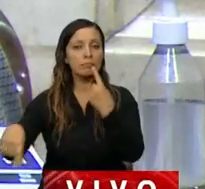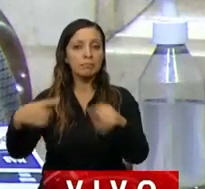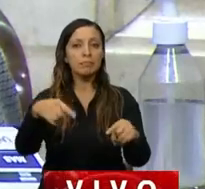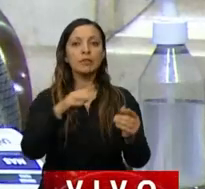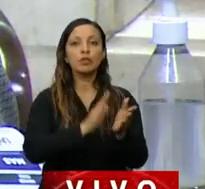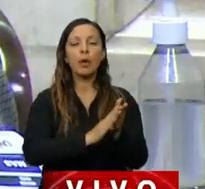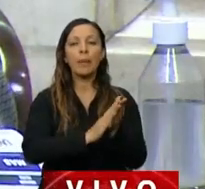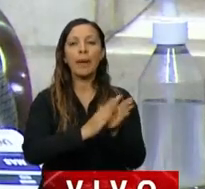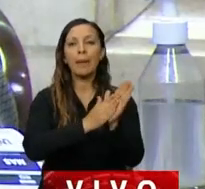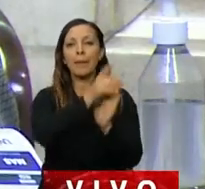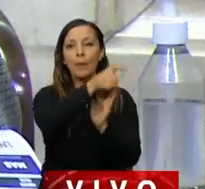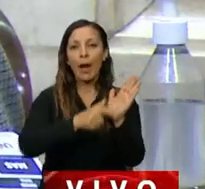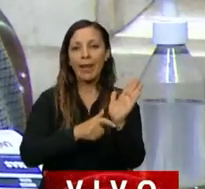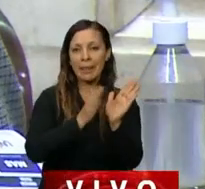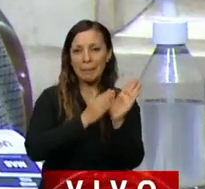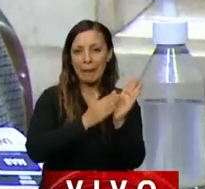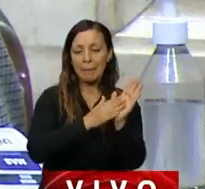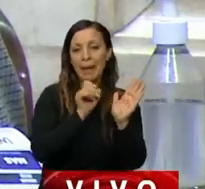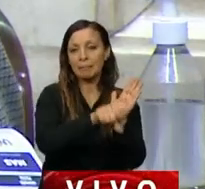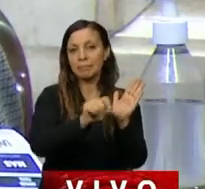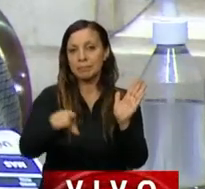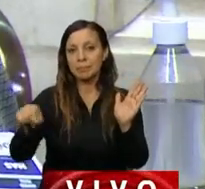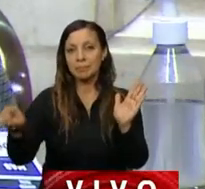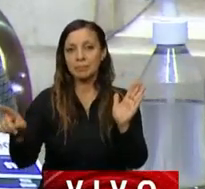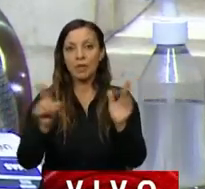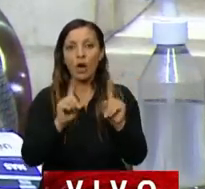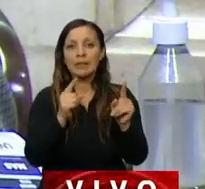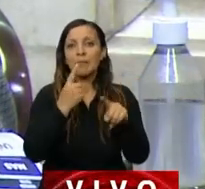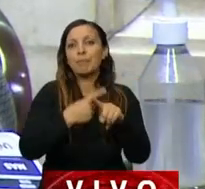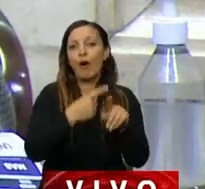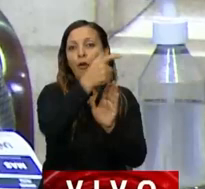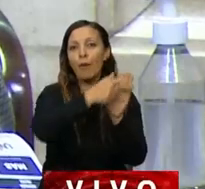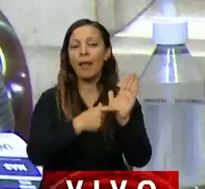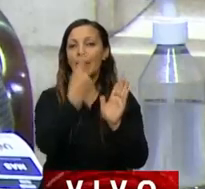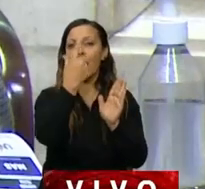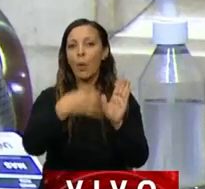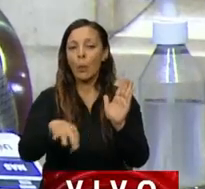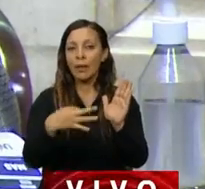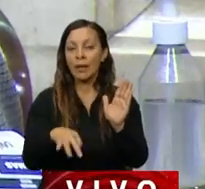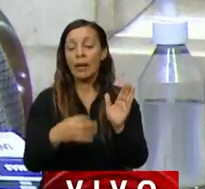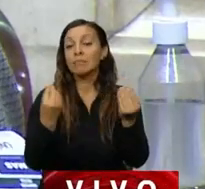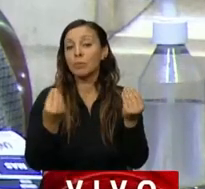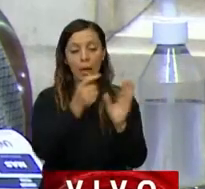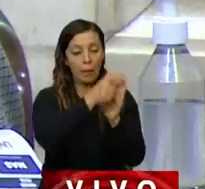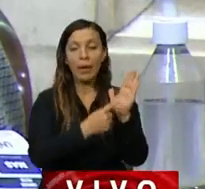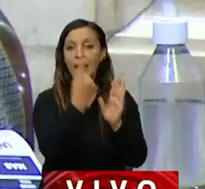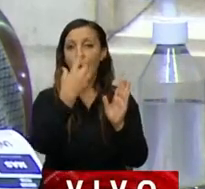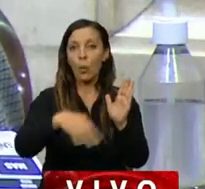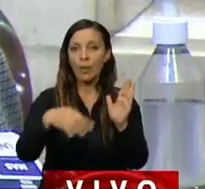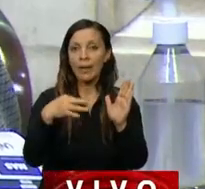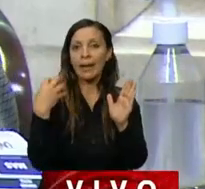boleta papel de cada partido y no de la boleta única, porque la boleta única no se aplica en